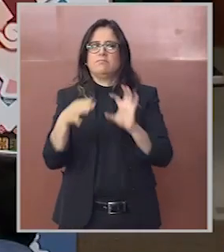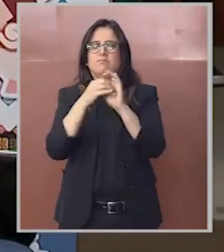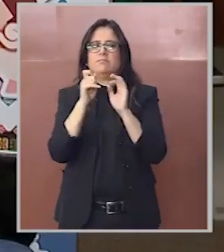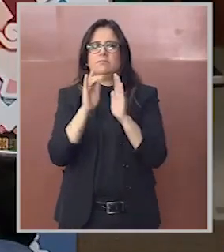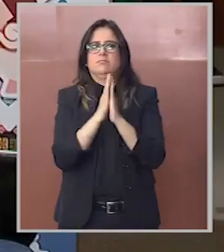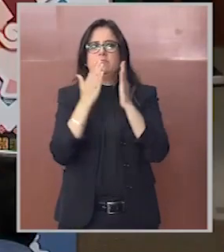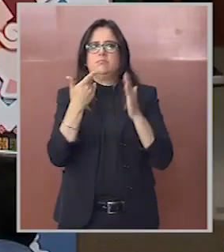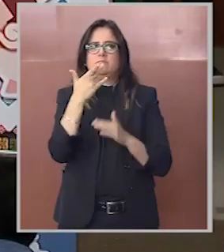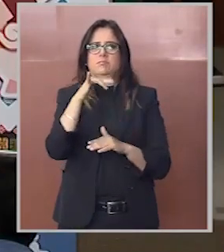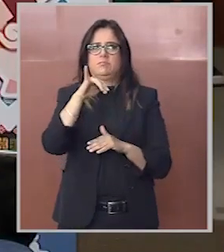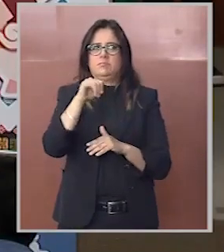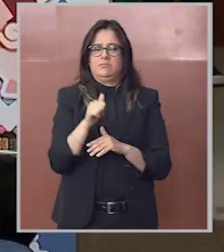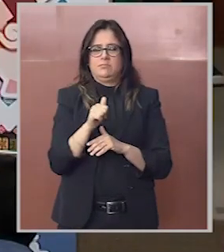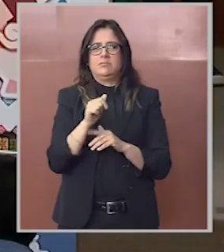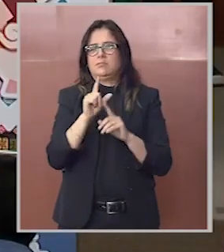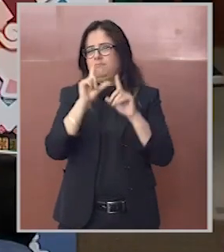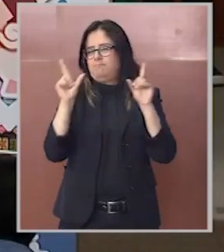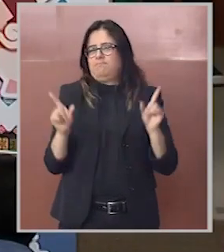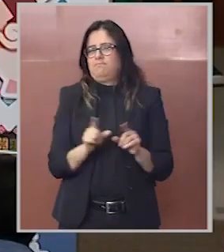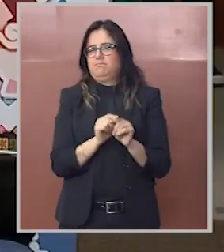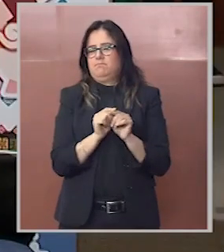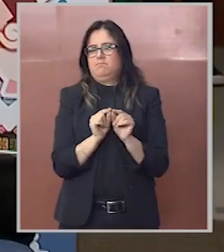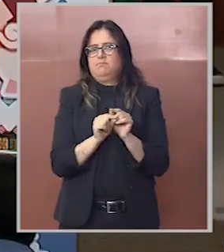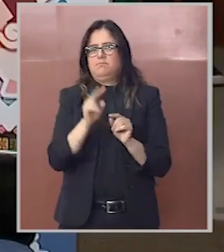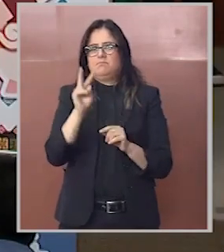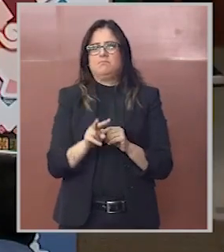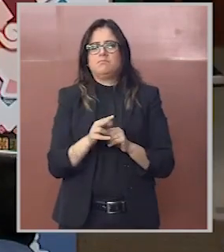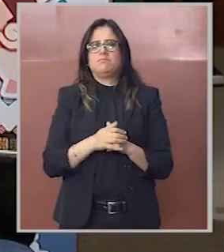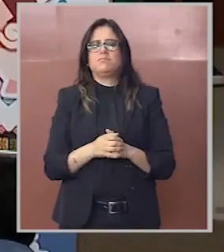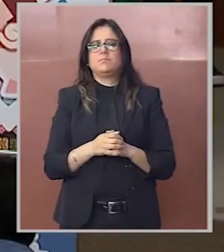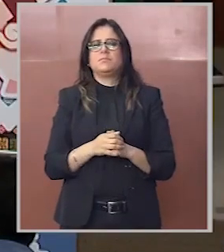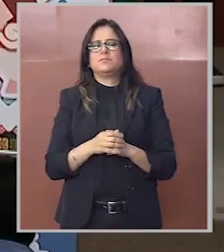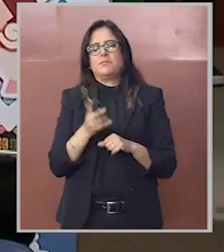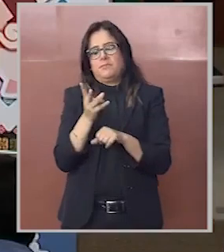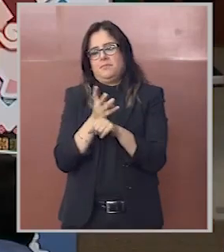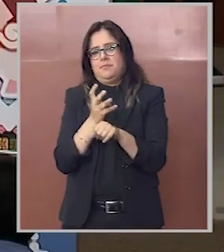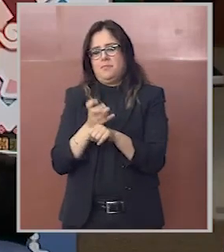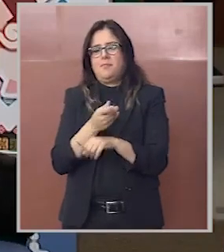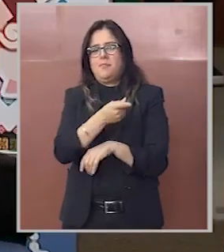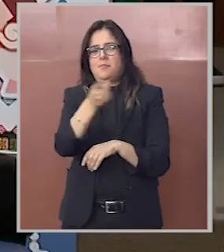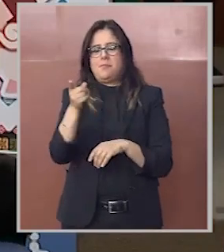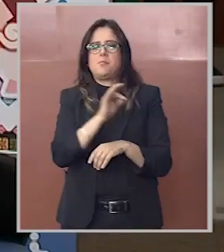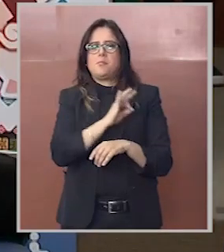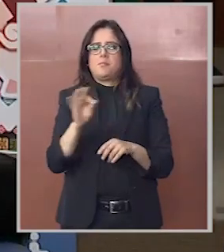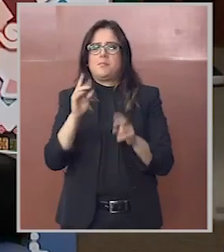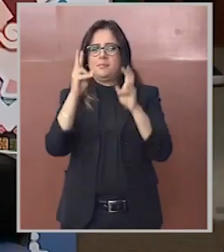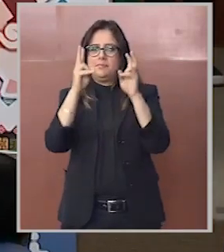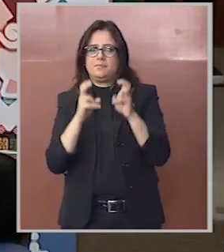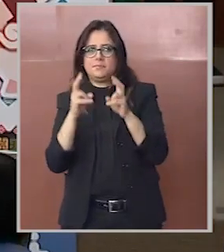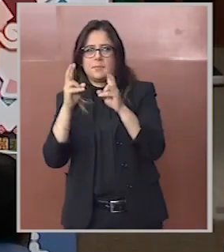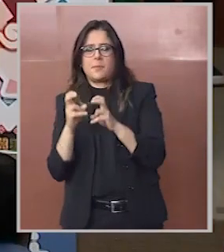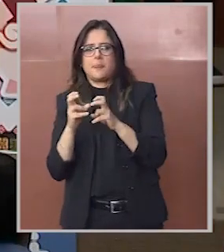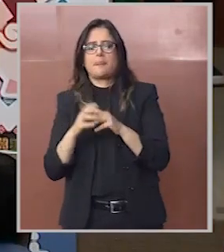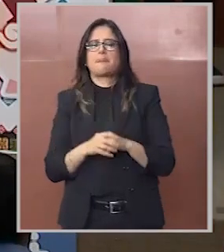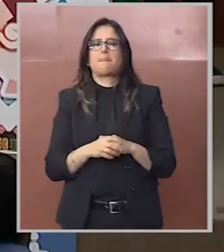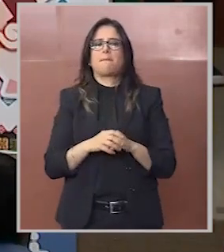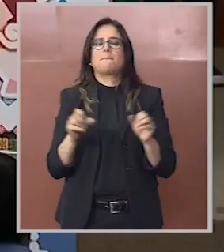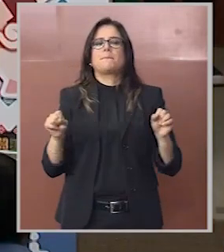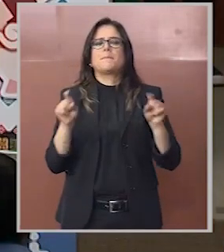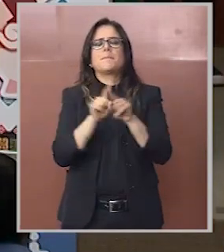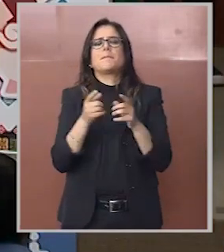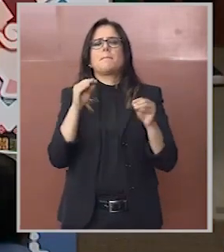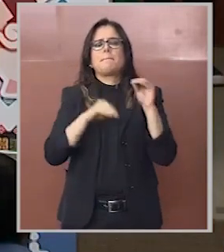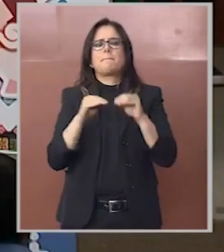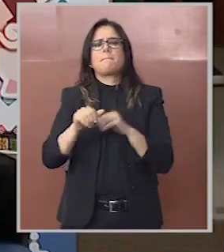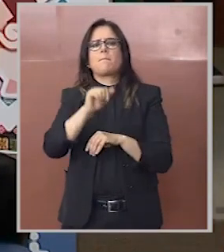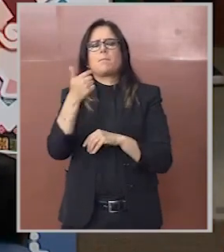y funcionamiento es muy cortita entonces este las y los invitamos a que la descarguen y bueno también elaboramos otra